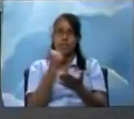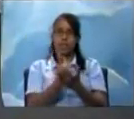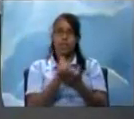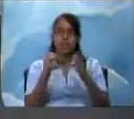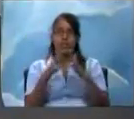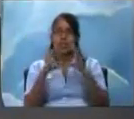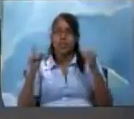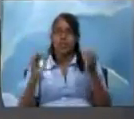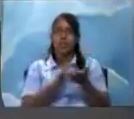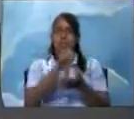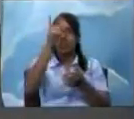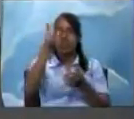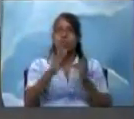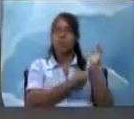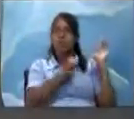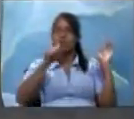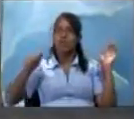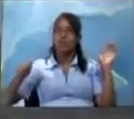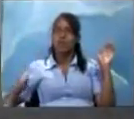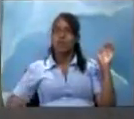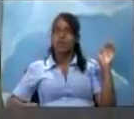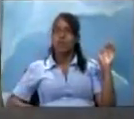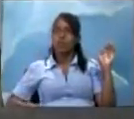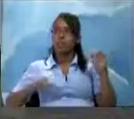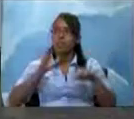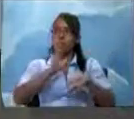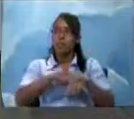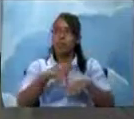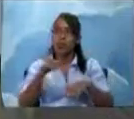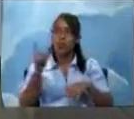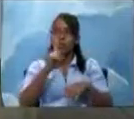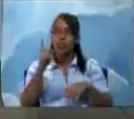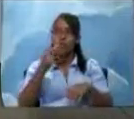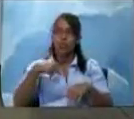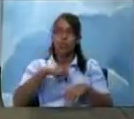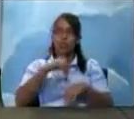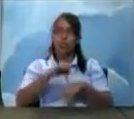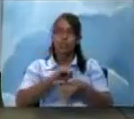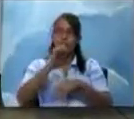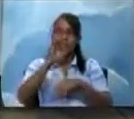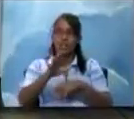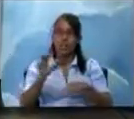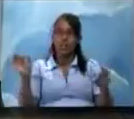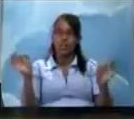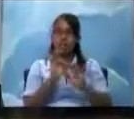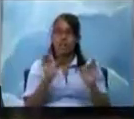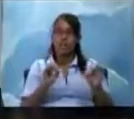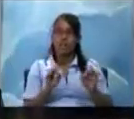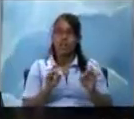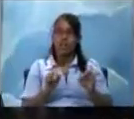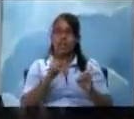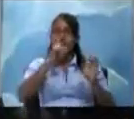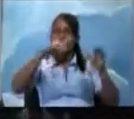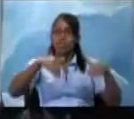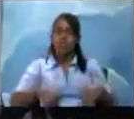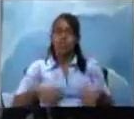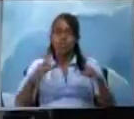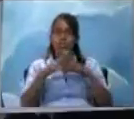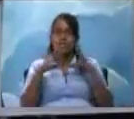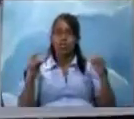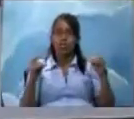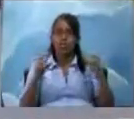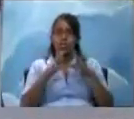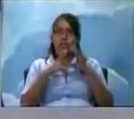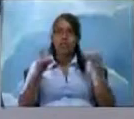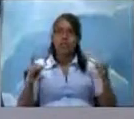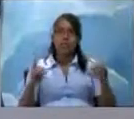Que toda la gloria sea para el Señor, porque no nos ha dejado nada escondido.